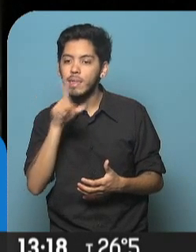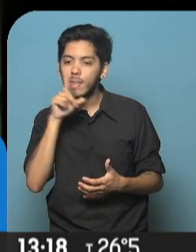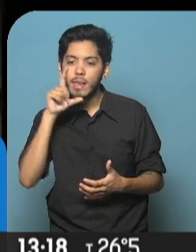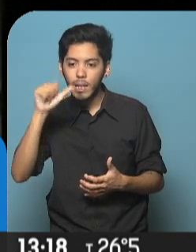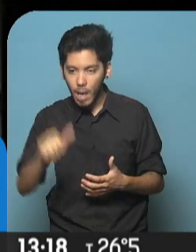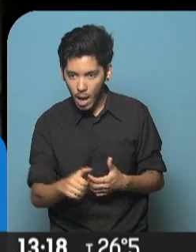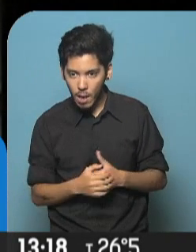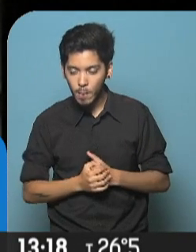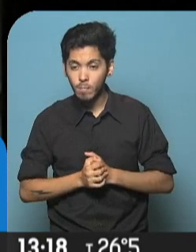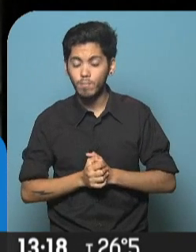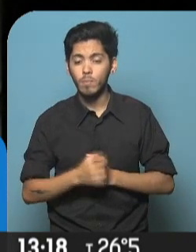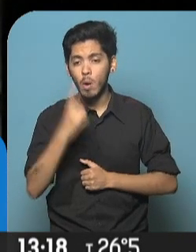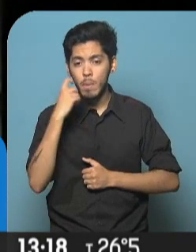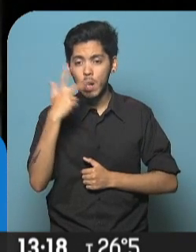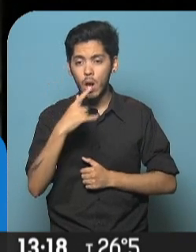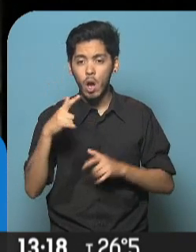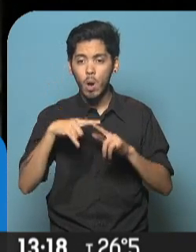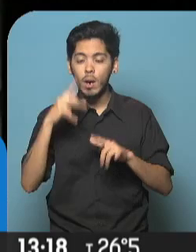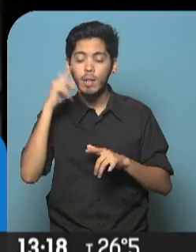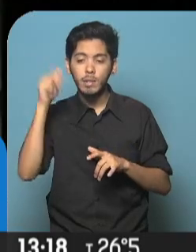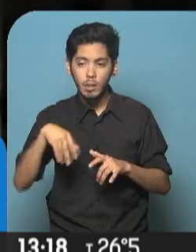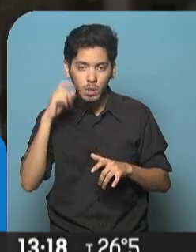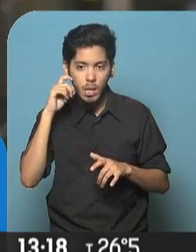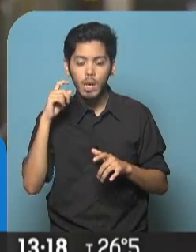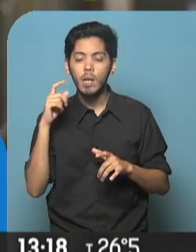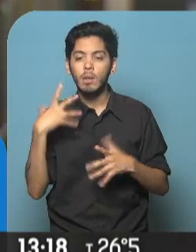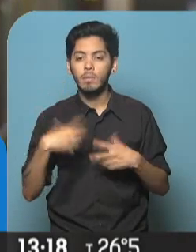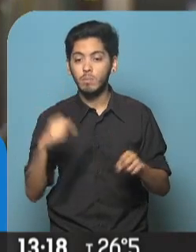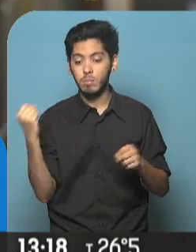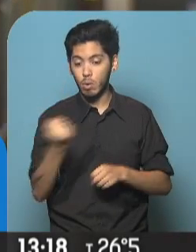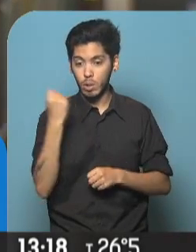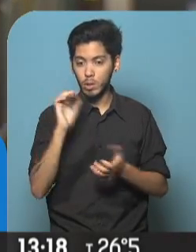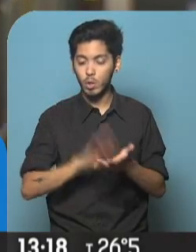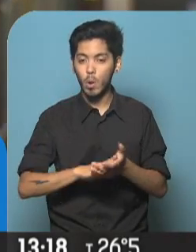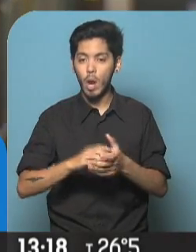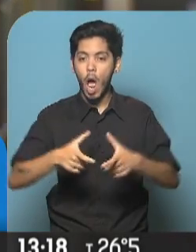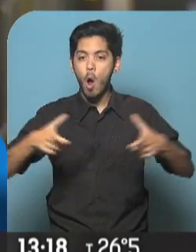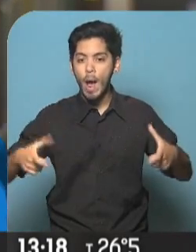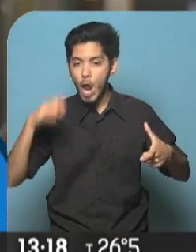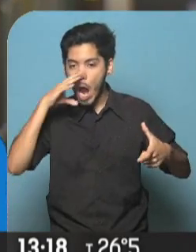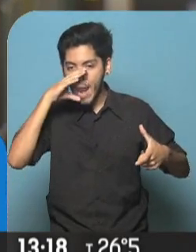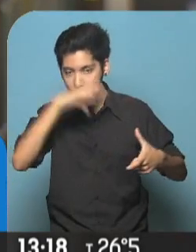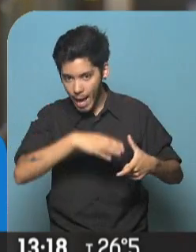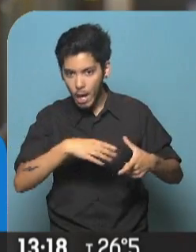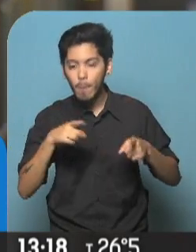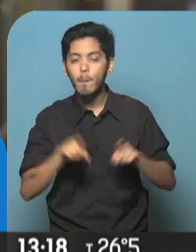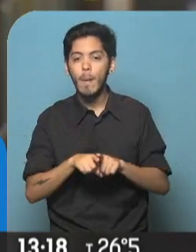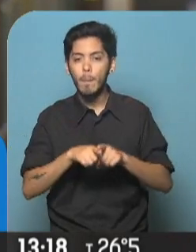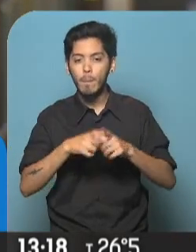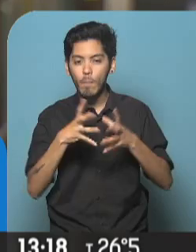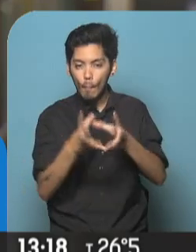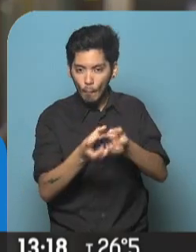joaquín hizo descubrimientos importantes sobre la física de los agujeros negros las propiedades de los agujeros negros de se dio cuenta que